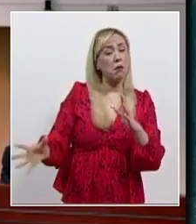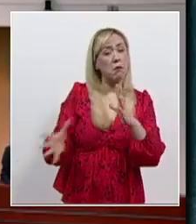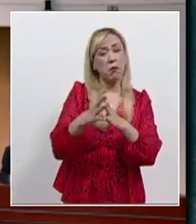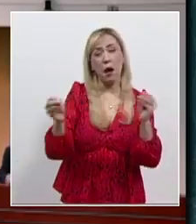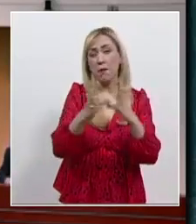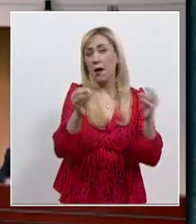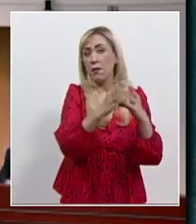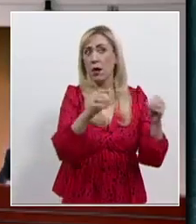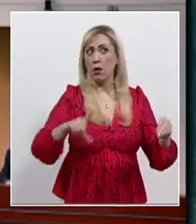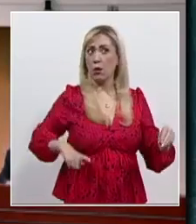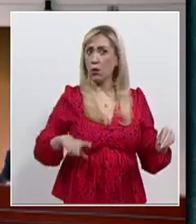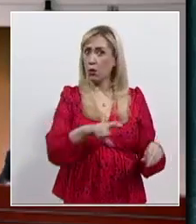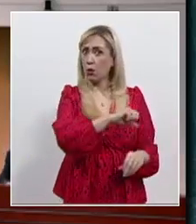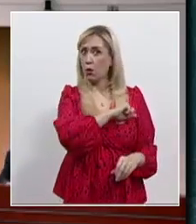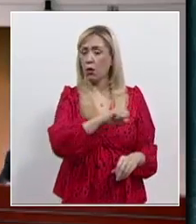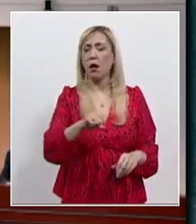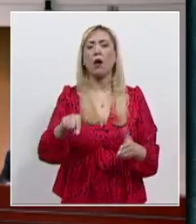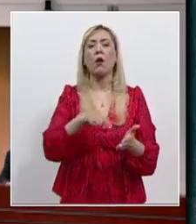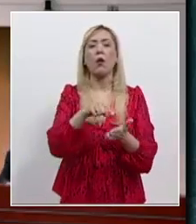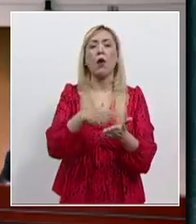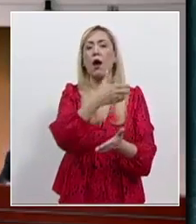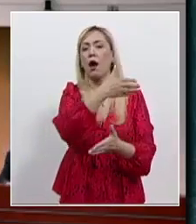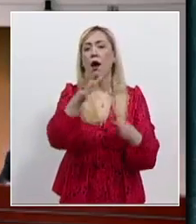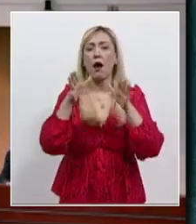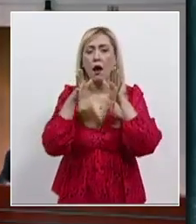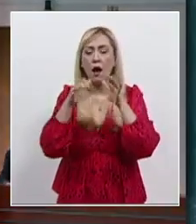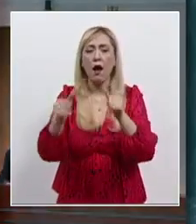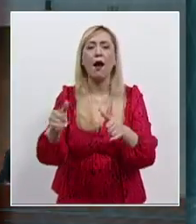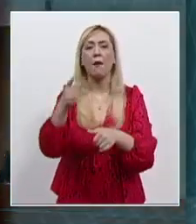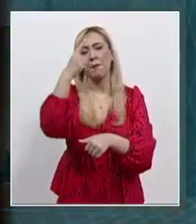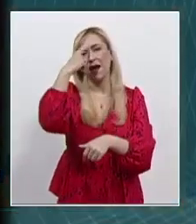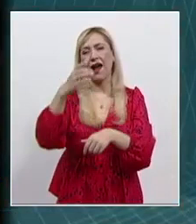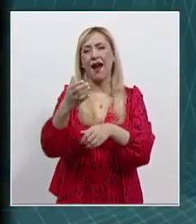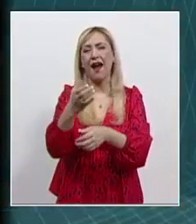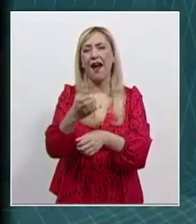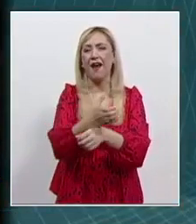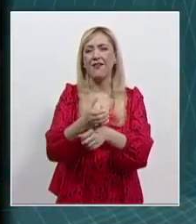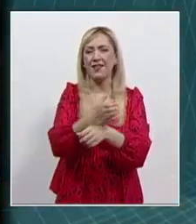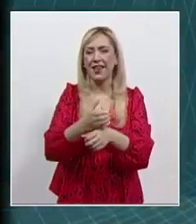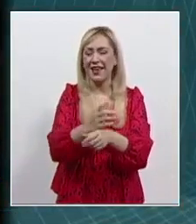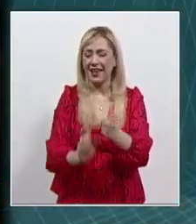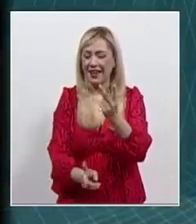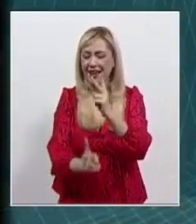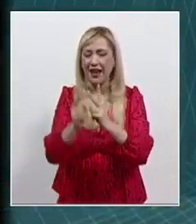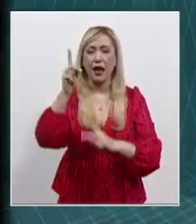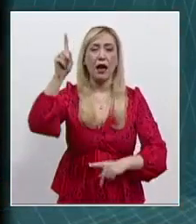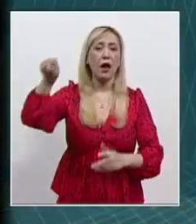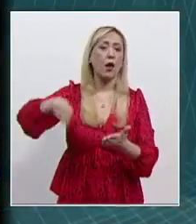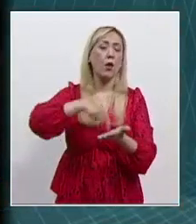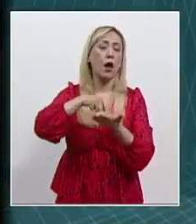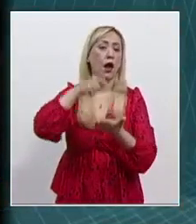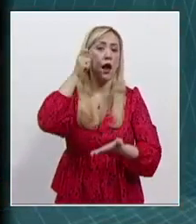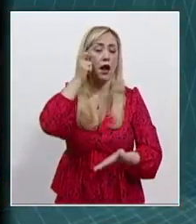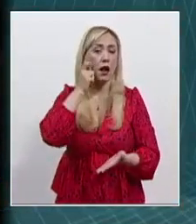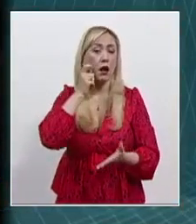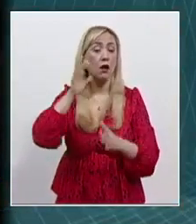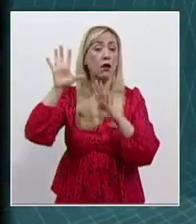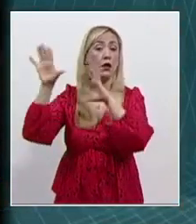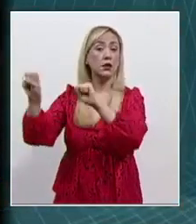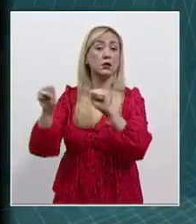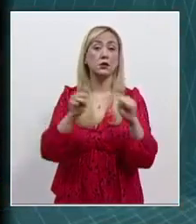la cabecera de la Unidad Agraria de la Sierra Cafetalera San Vicente de Benítez Guerrero y fue privada de su libertad de manera